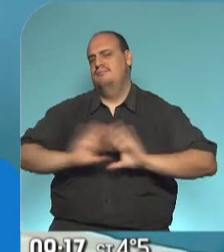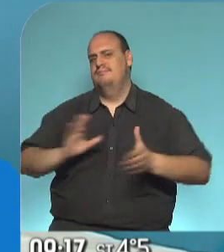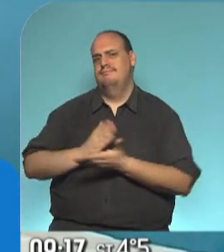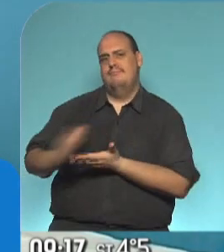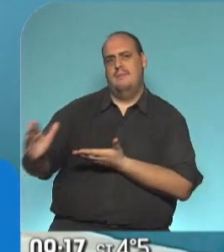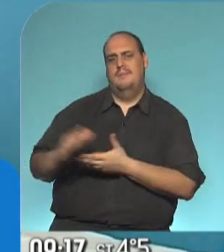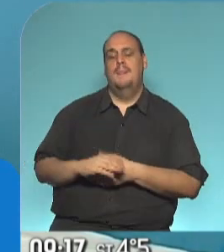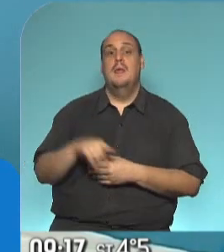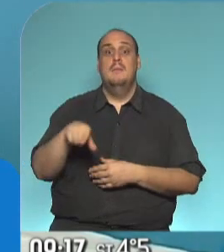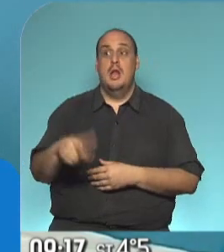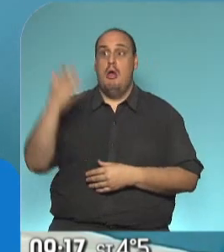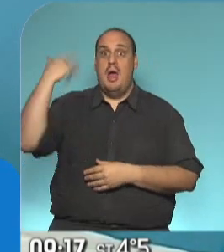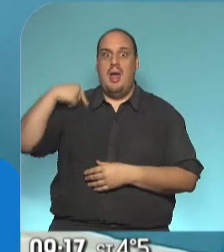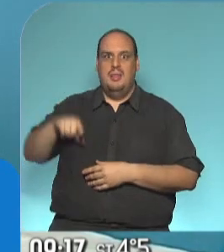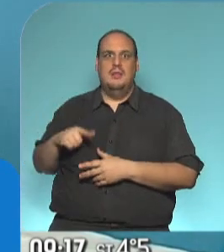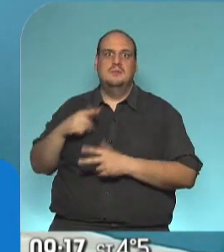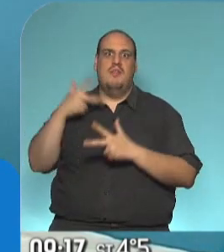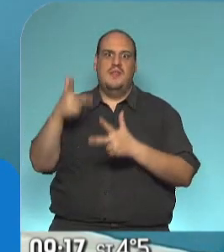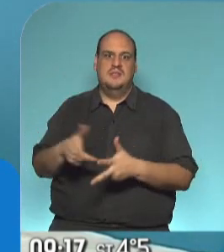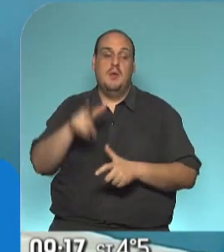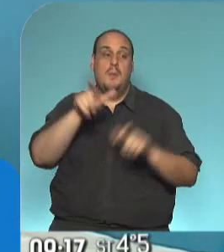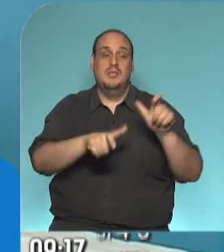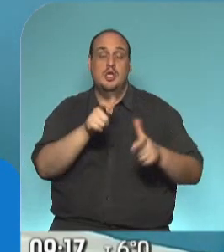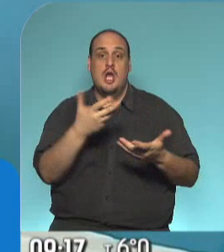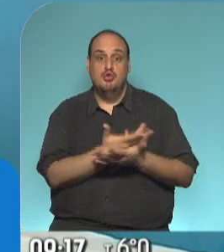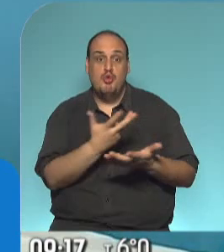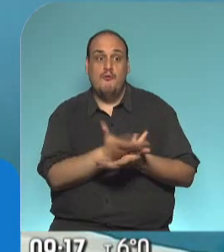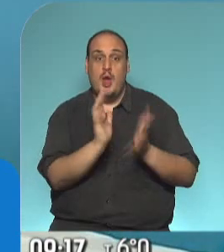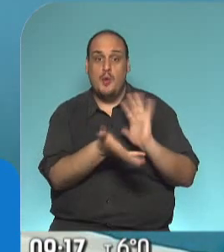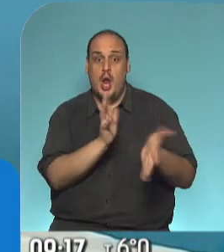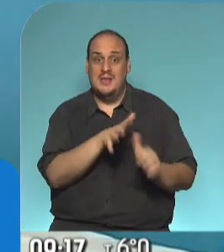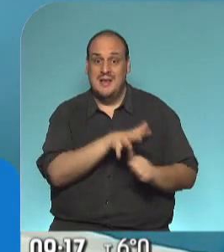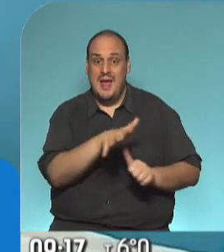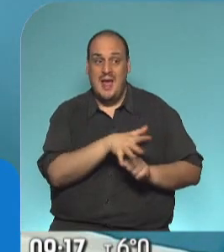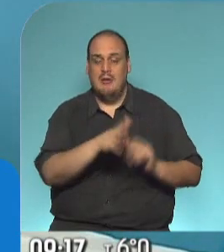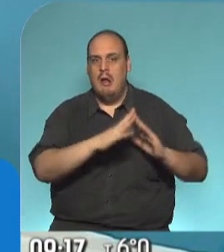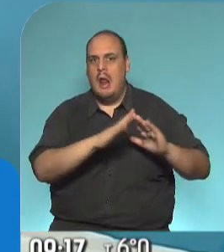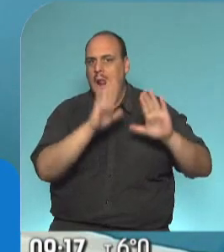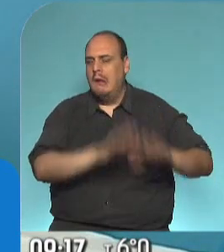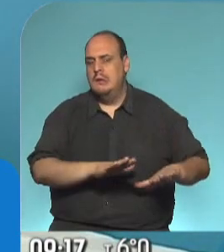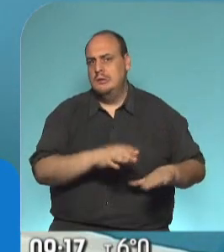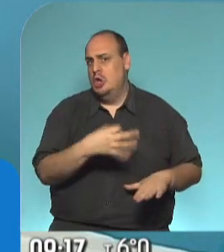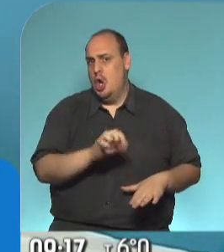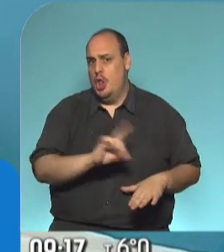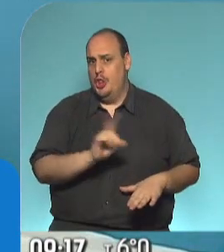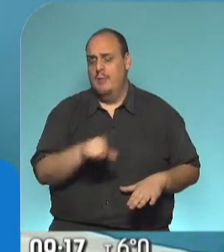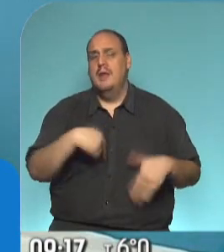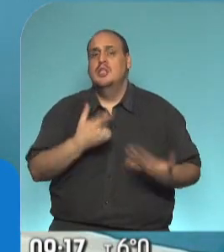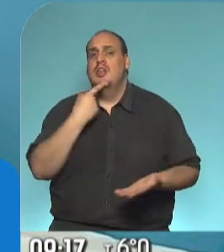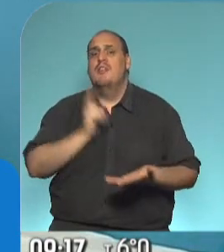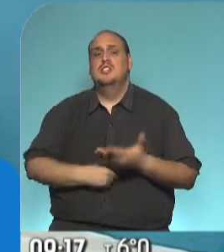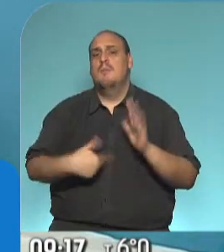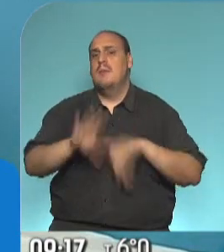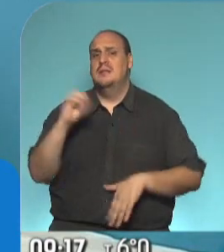Pero desde el primer momento decimos que las víctimas de violencia de género no tienen que quedarse en casa, y la medida más importante que se tomó